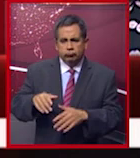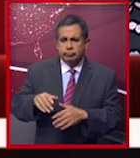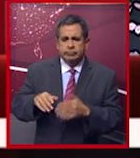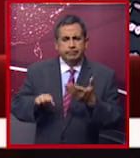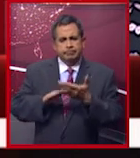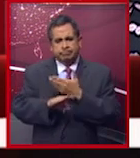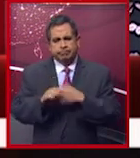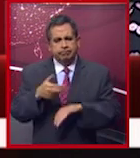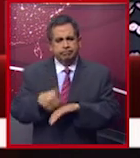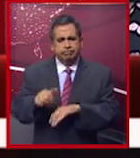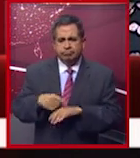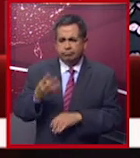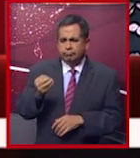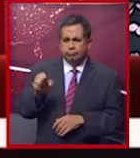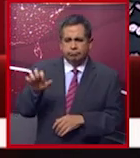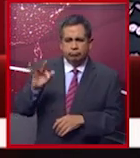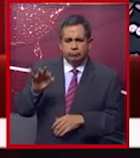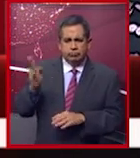amparo